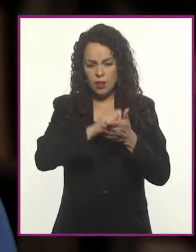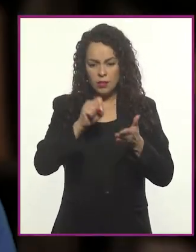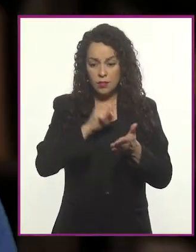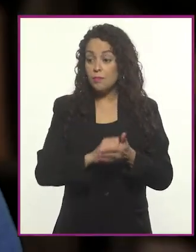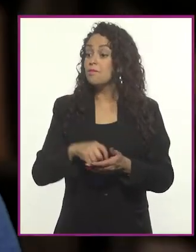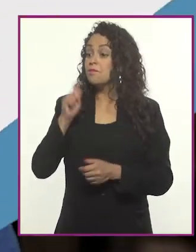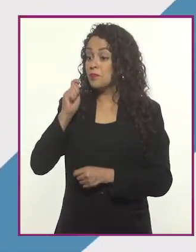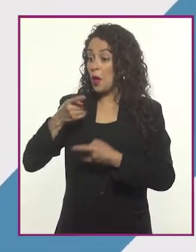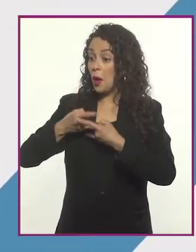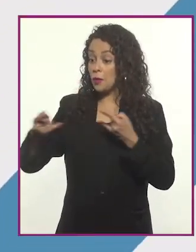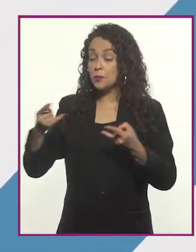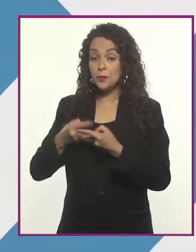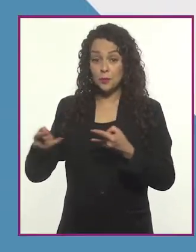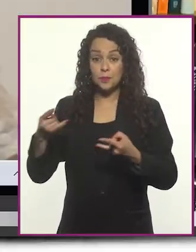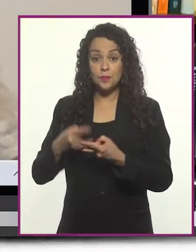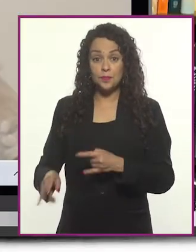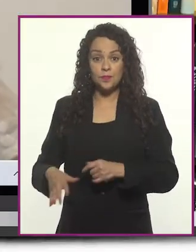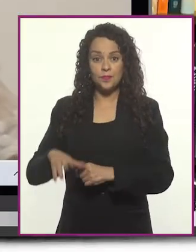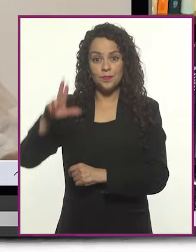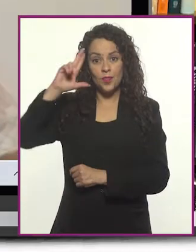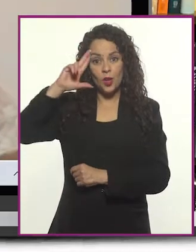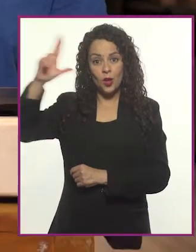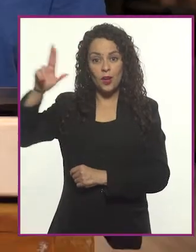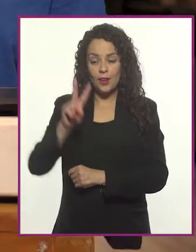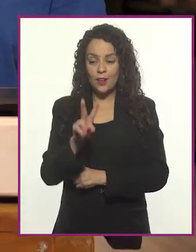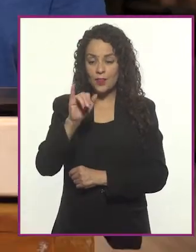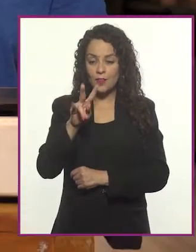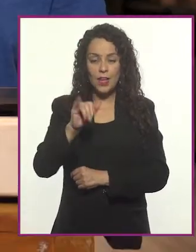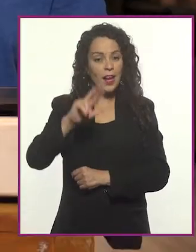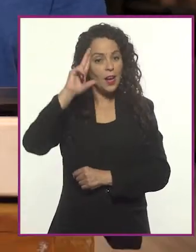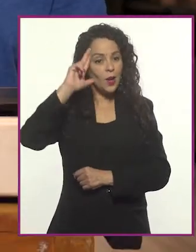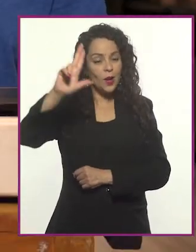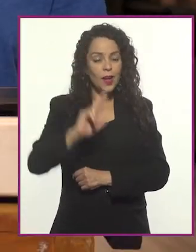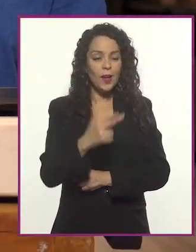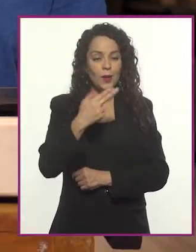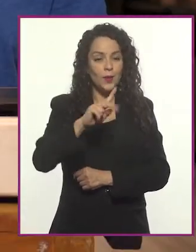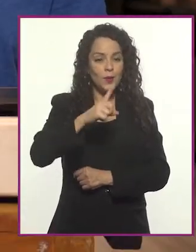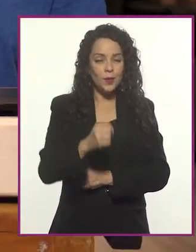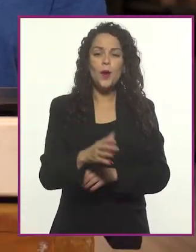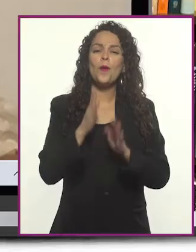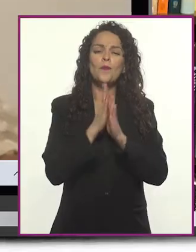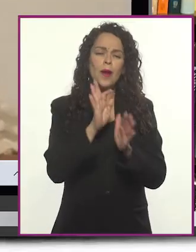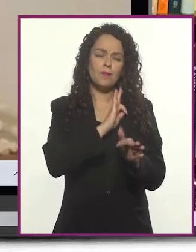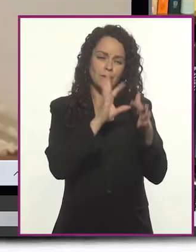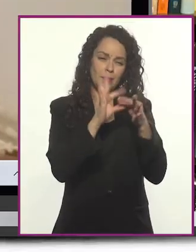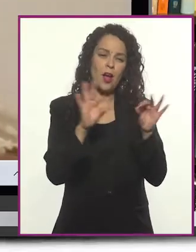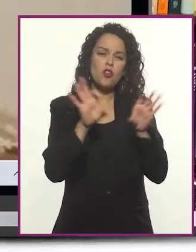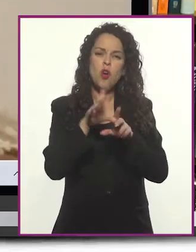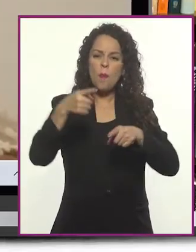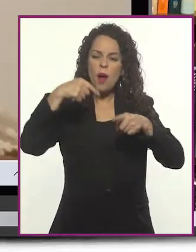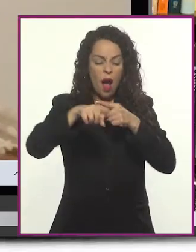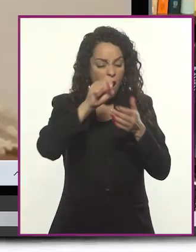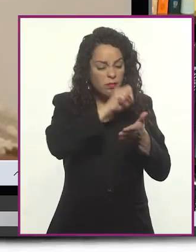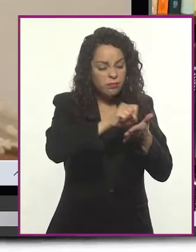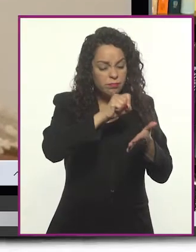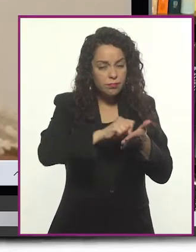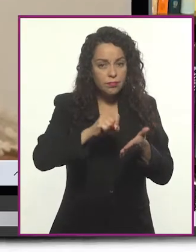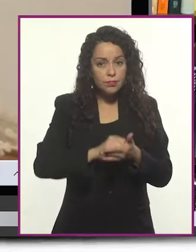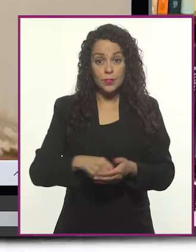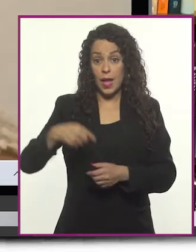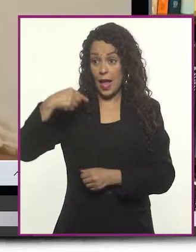antologías. ¡Hola! Hola Viviana, hola Hugo. ¿Nos puedes contar cómo empezaste a escribir? Yo antes que